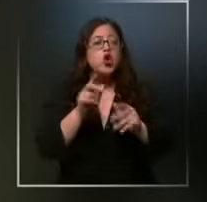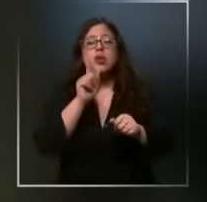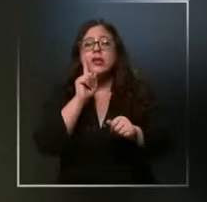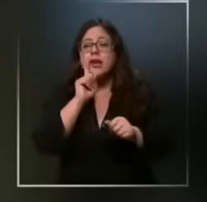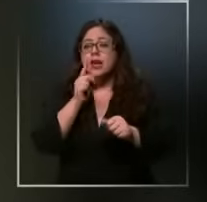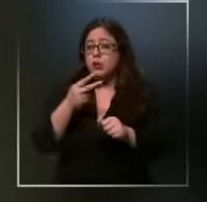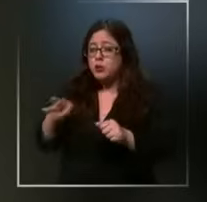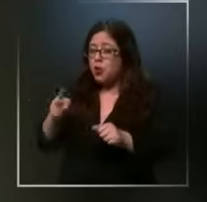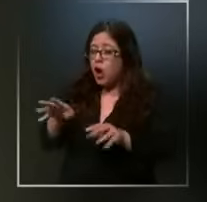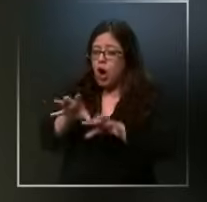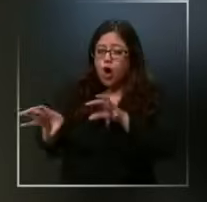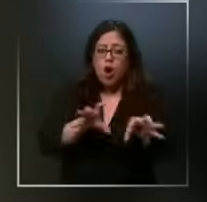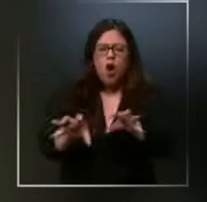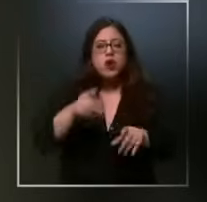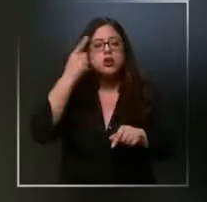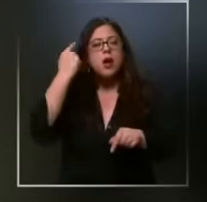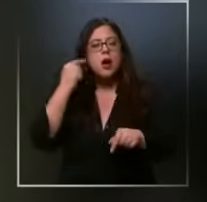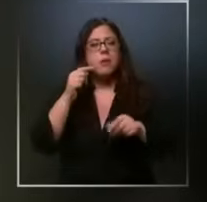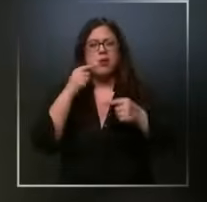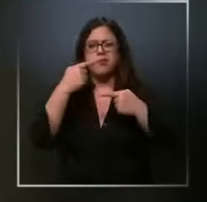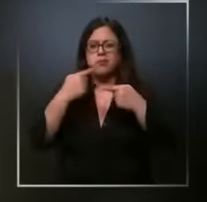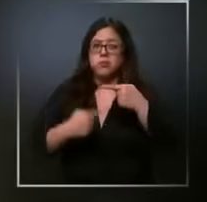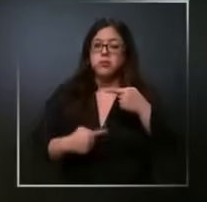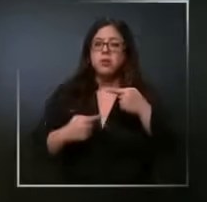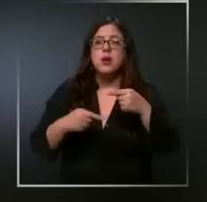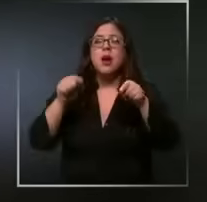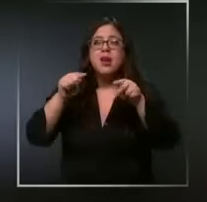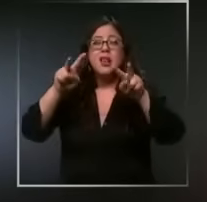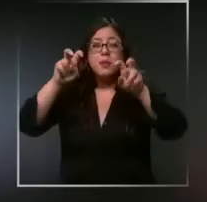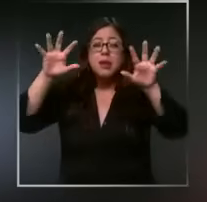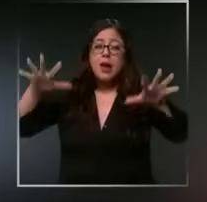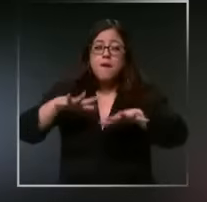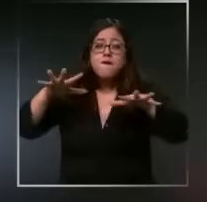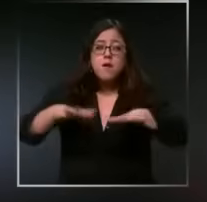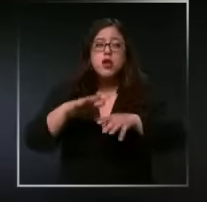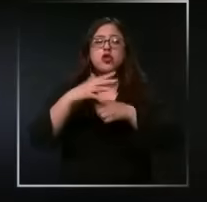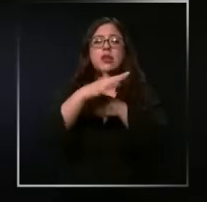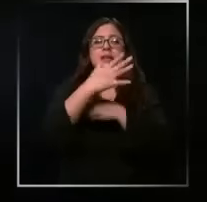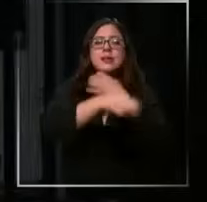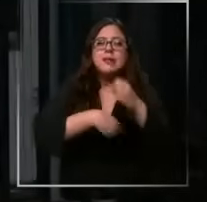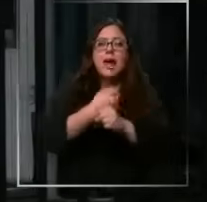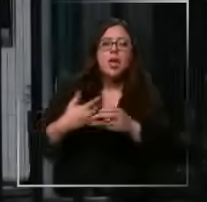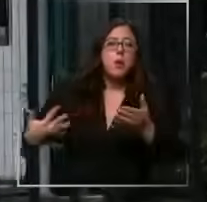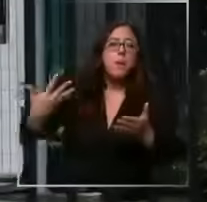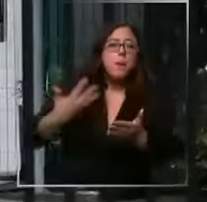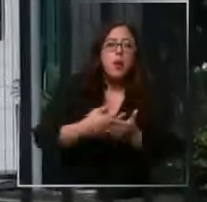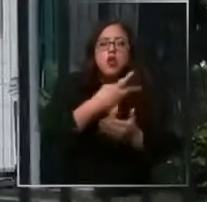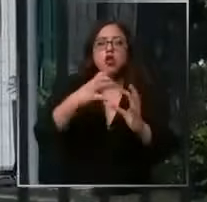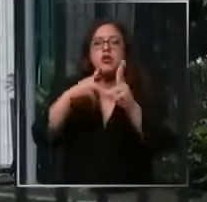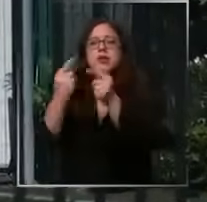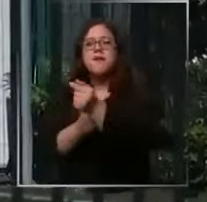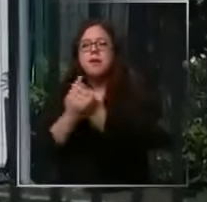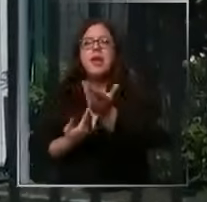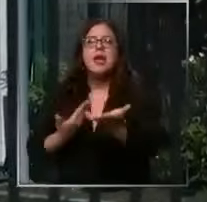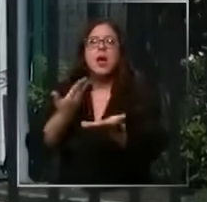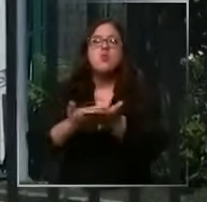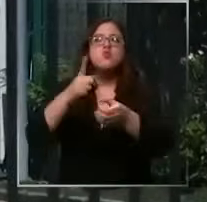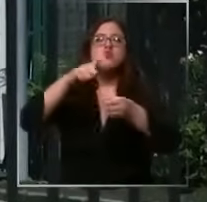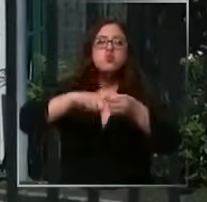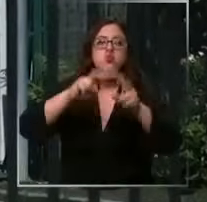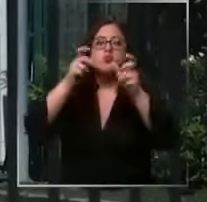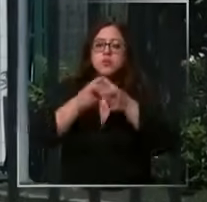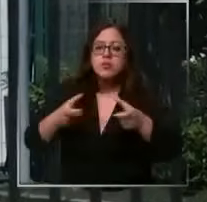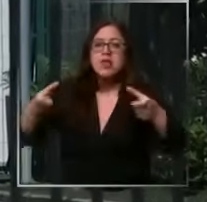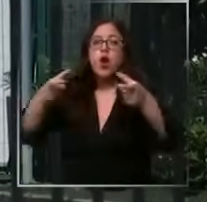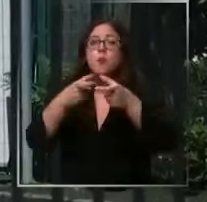Y es que la lucha y el anhelo de conseguir un lugar como este fue el esfuerzo de al menos 15 años por 200 familias que postularon siendo de comités